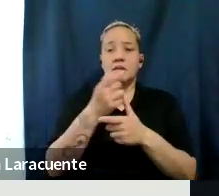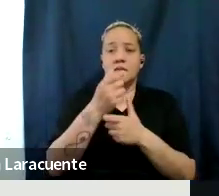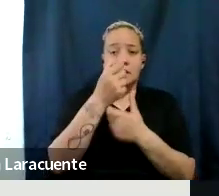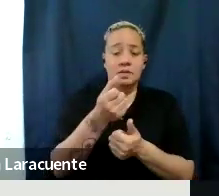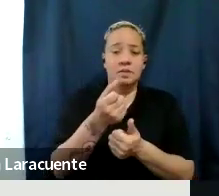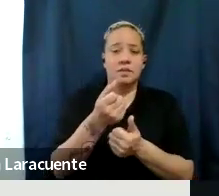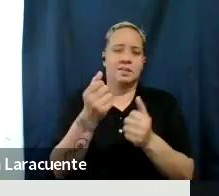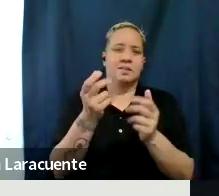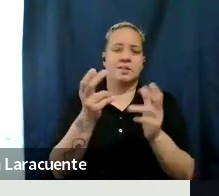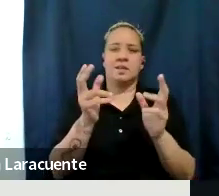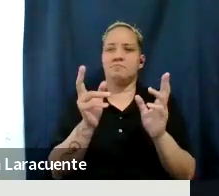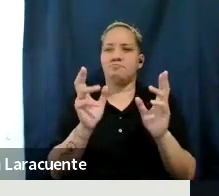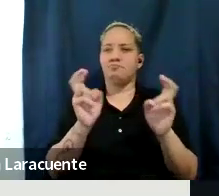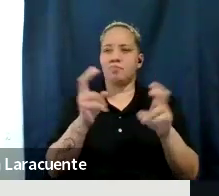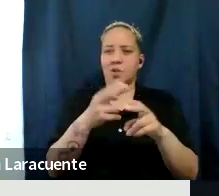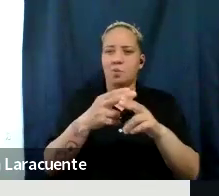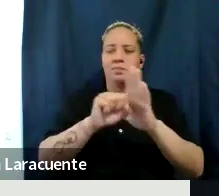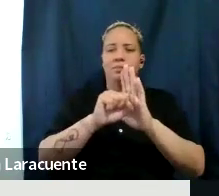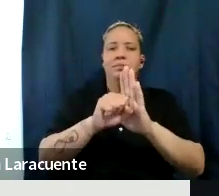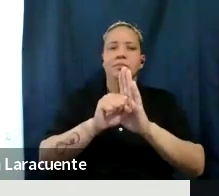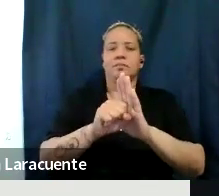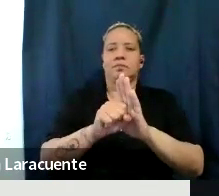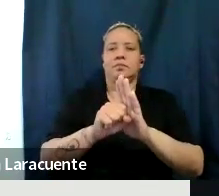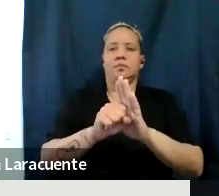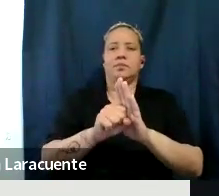el nombre simbólico con que dota